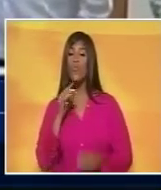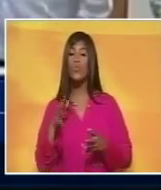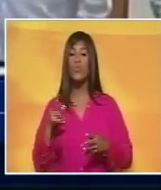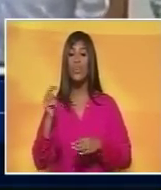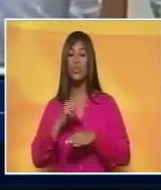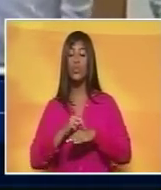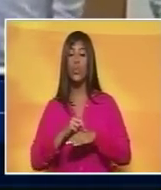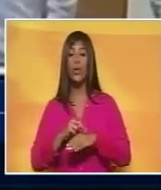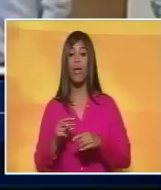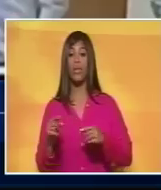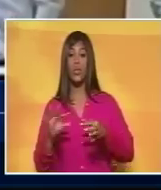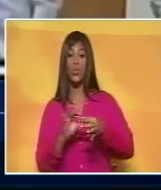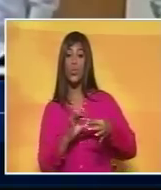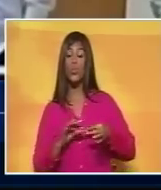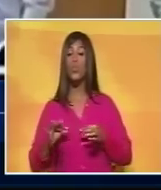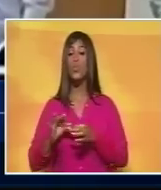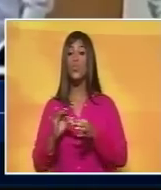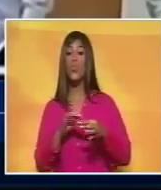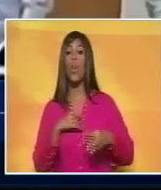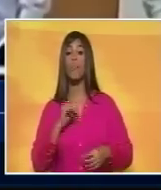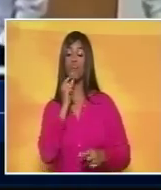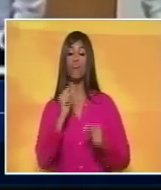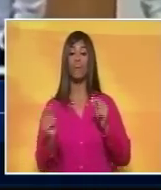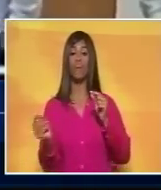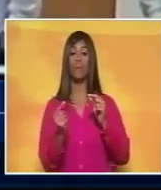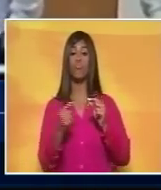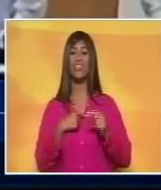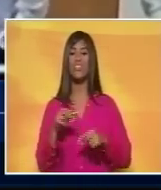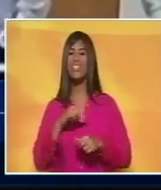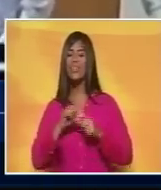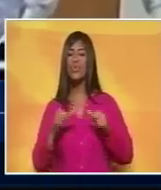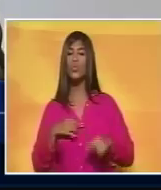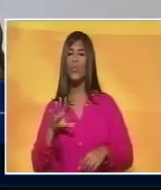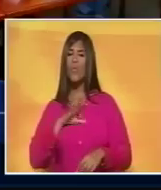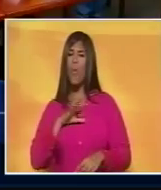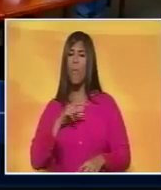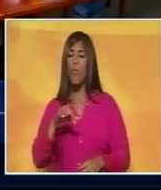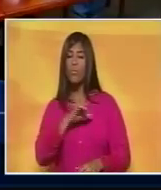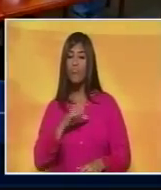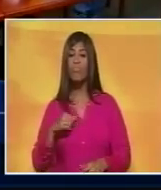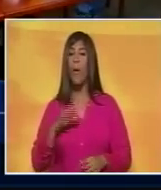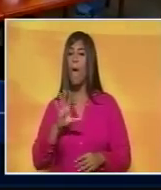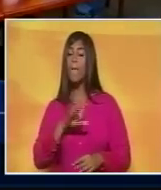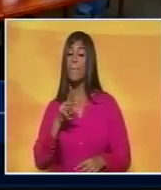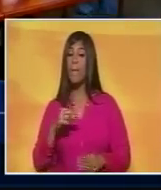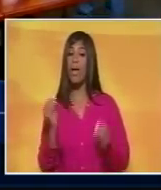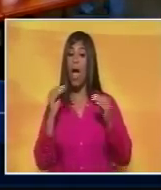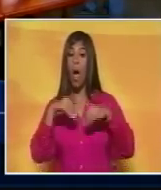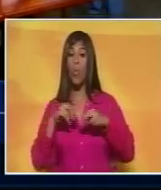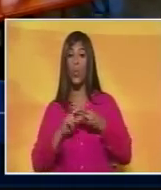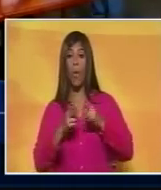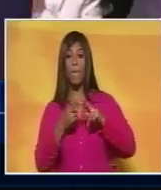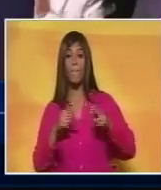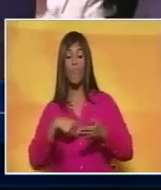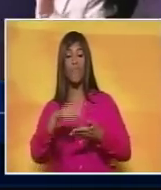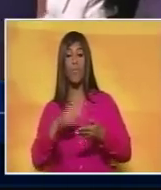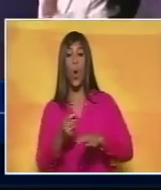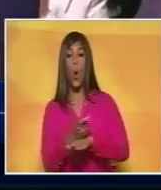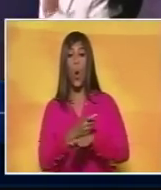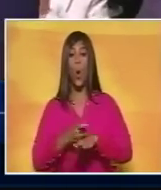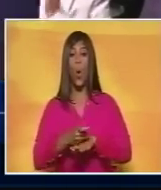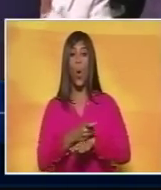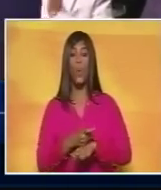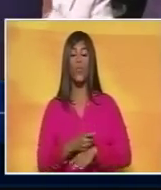los Comunes, en la que se discutirá su situación interna y las dificultades para la aplicación del acuerdo de paz firmado con el